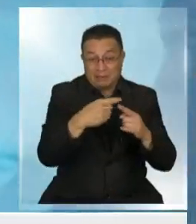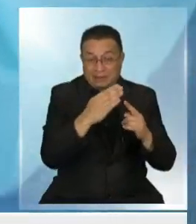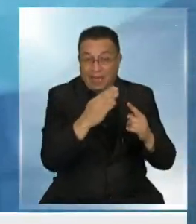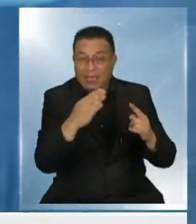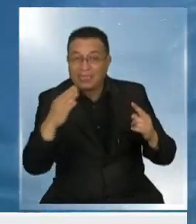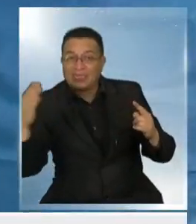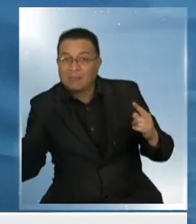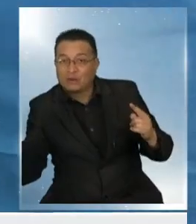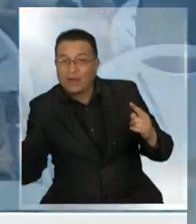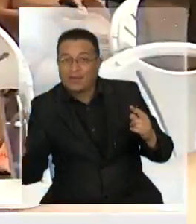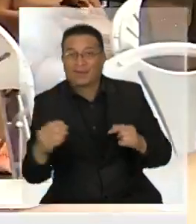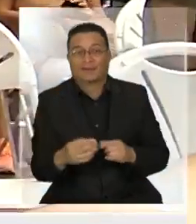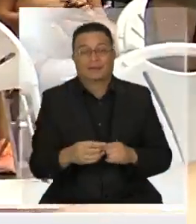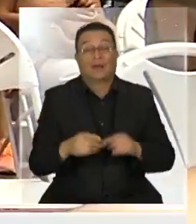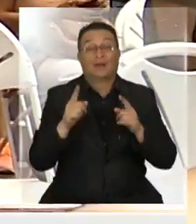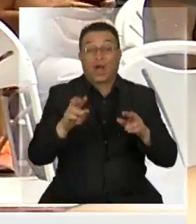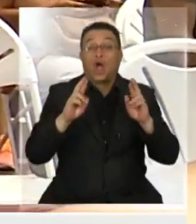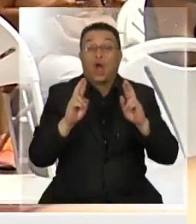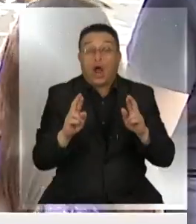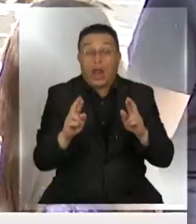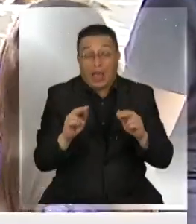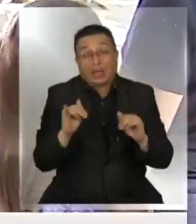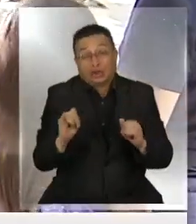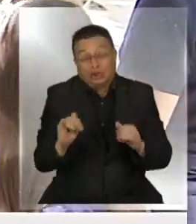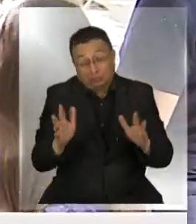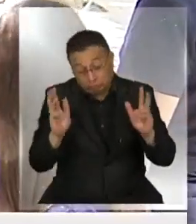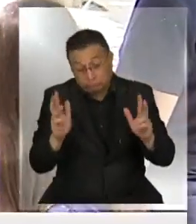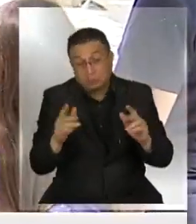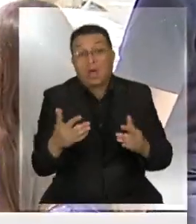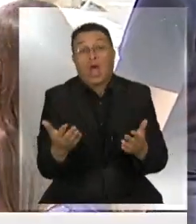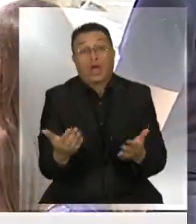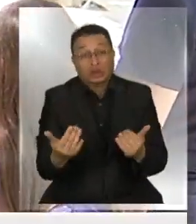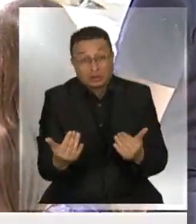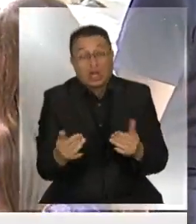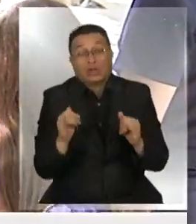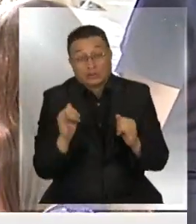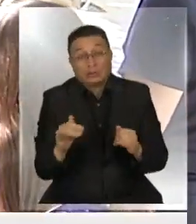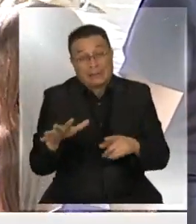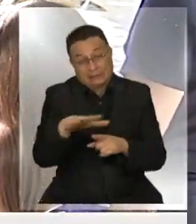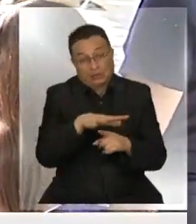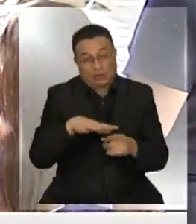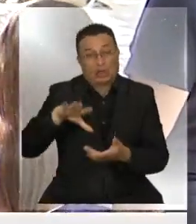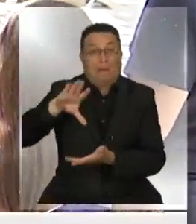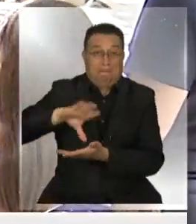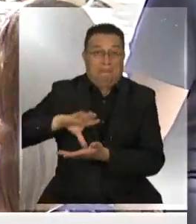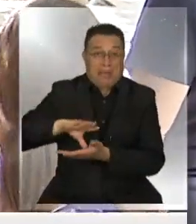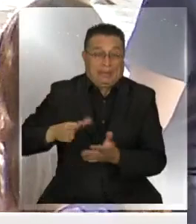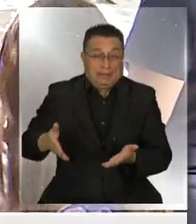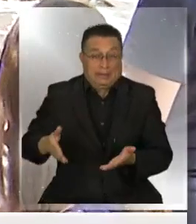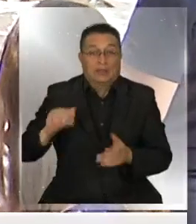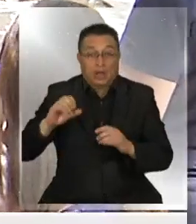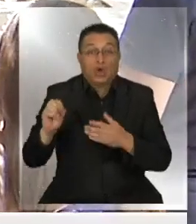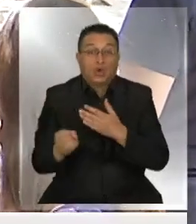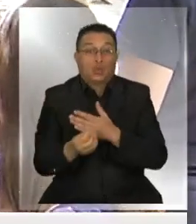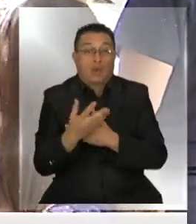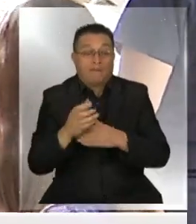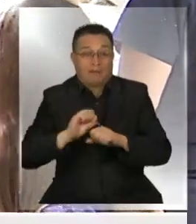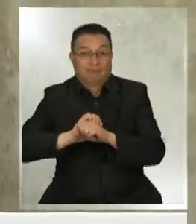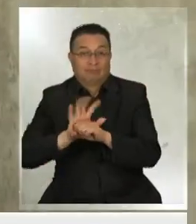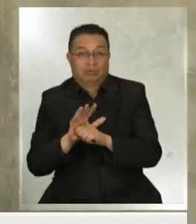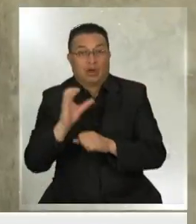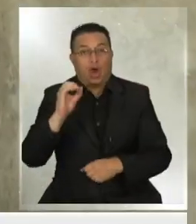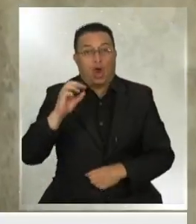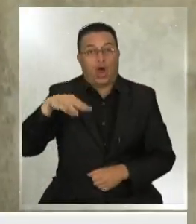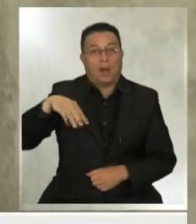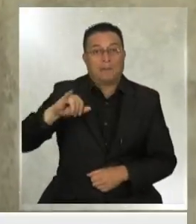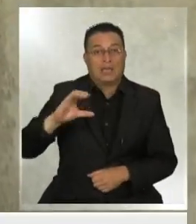tarde. Es necesario, ojalá sí. Sea así. Necesario por la situación del país y por esta nueva variante de la Omicron.